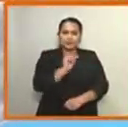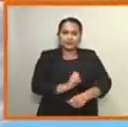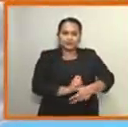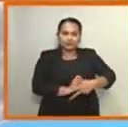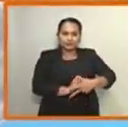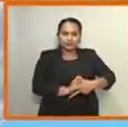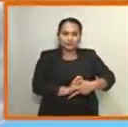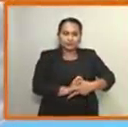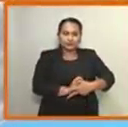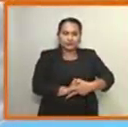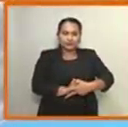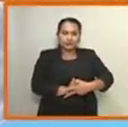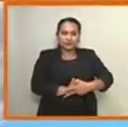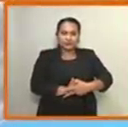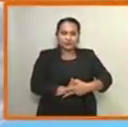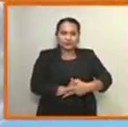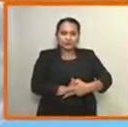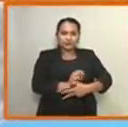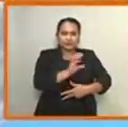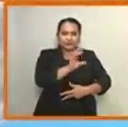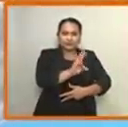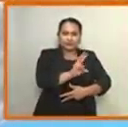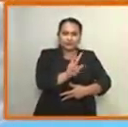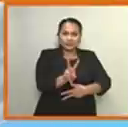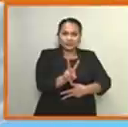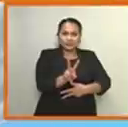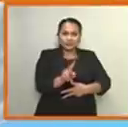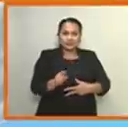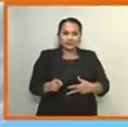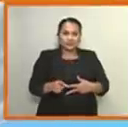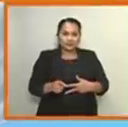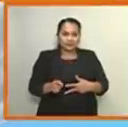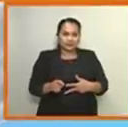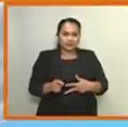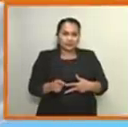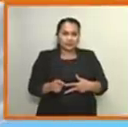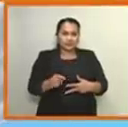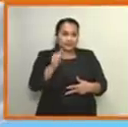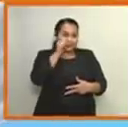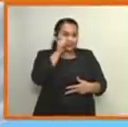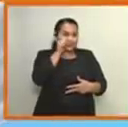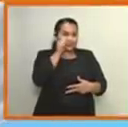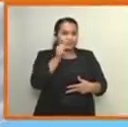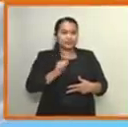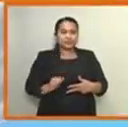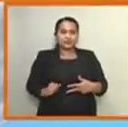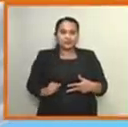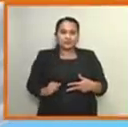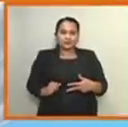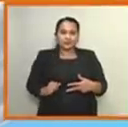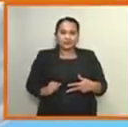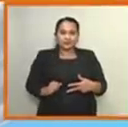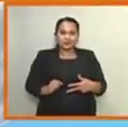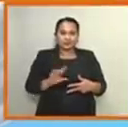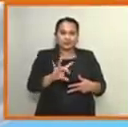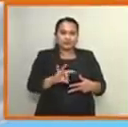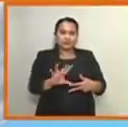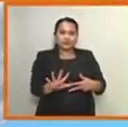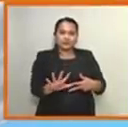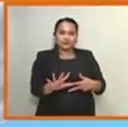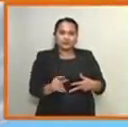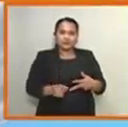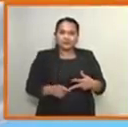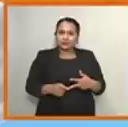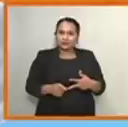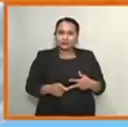Suerte. Este es el 72, segundo número. Atentos, porque este es el 85, el tercer